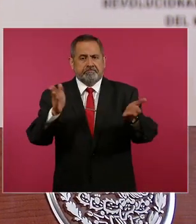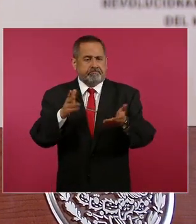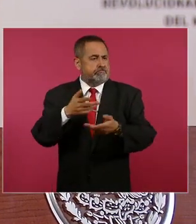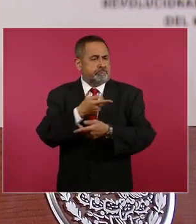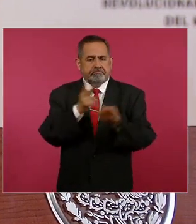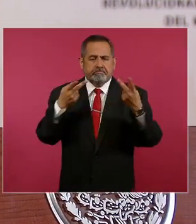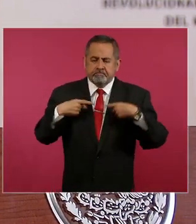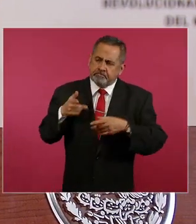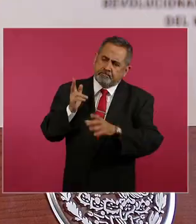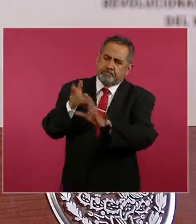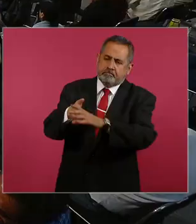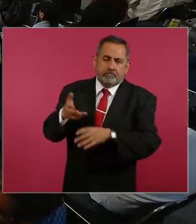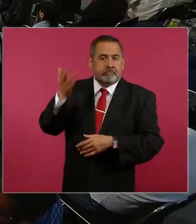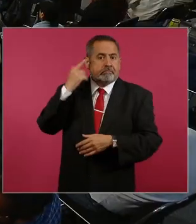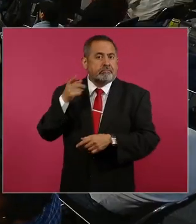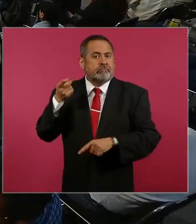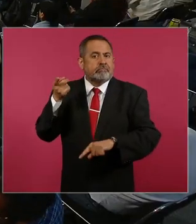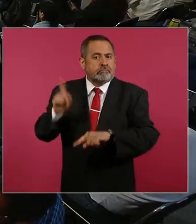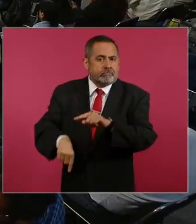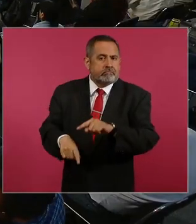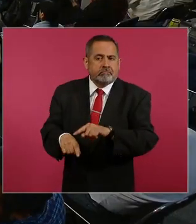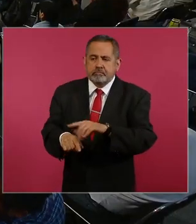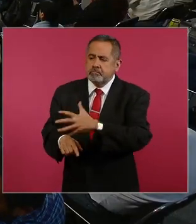porque lo habían privatizado